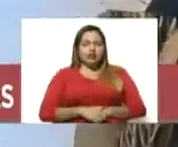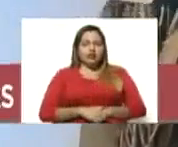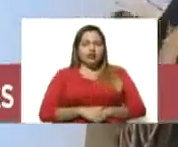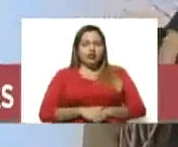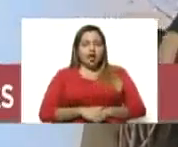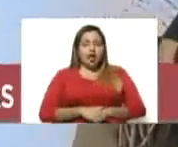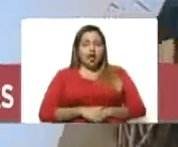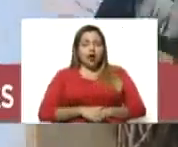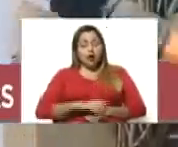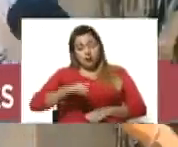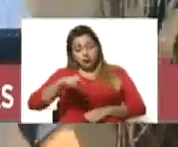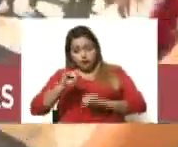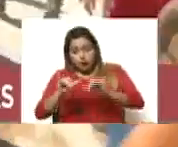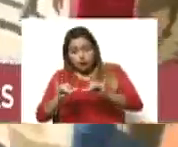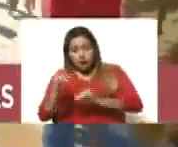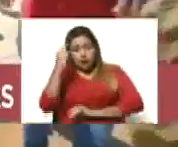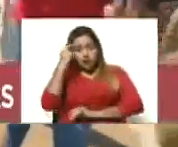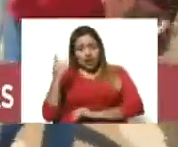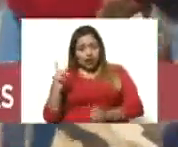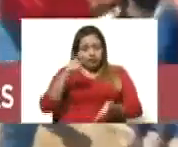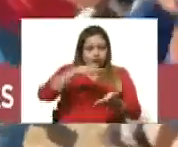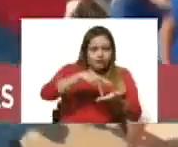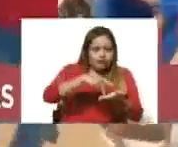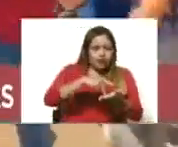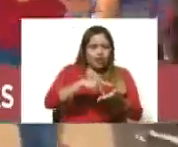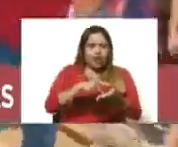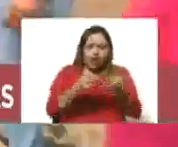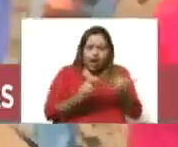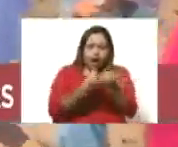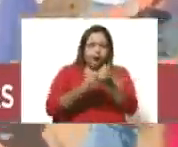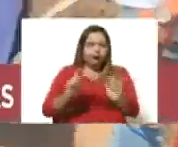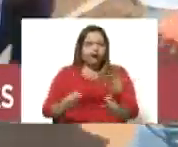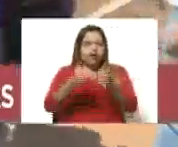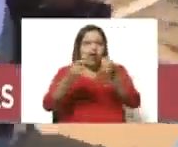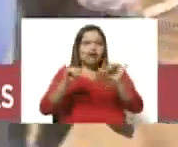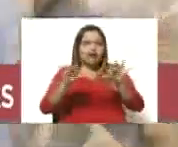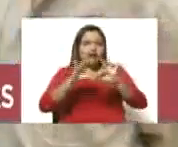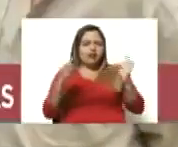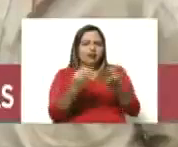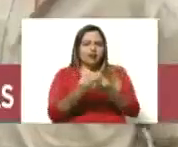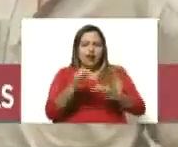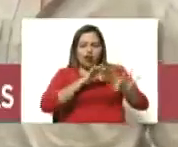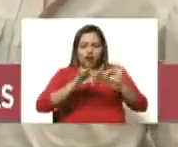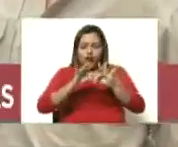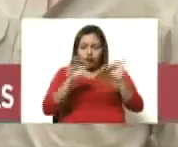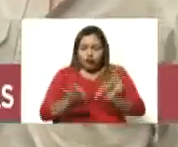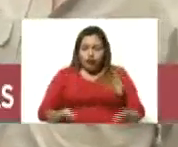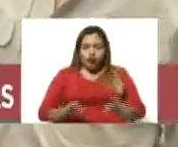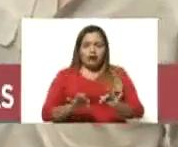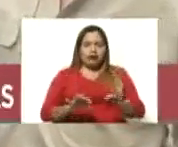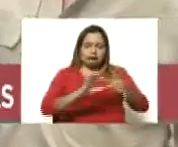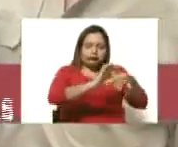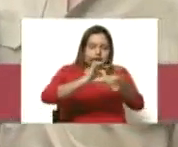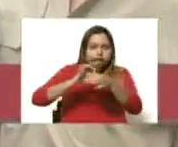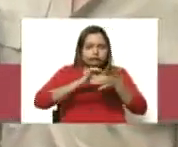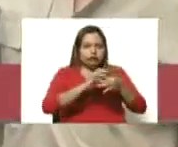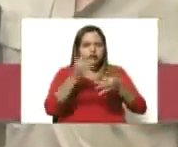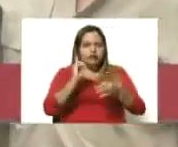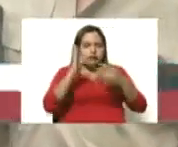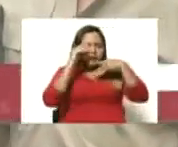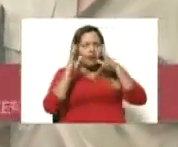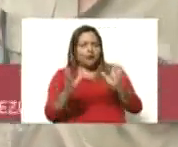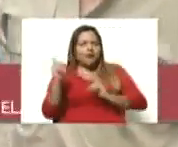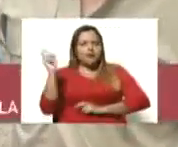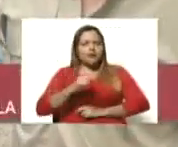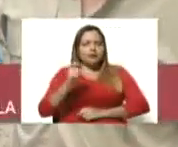de rescate, de apoyo a las familias y cómo poco a poco, de una forma articulada y organizada, están abordando todas las necesidades que son